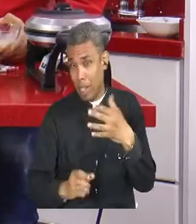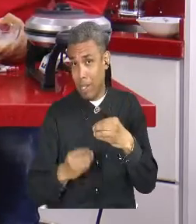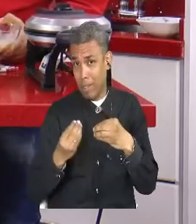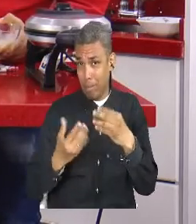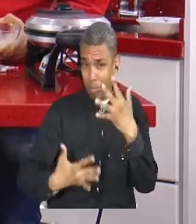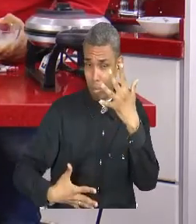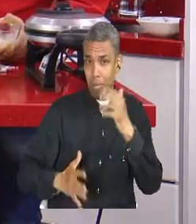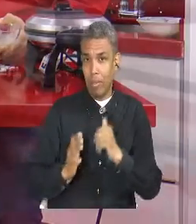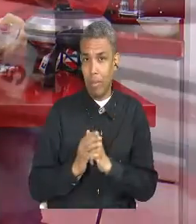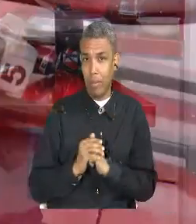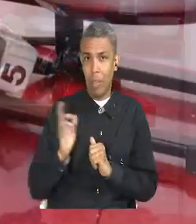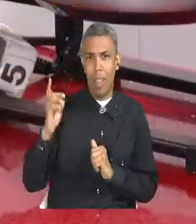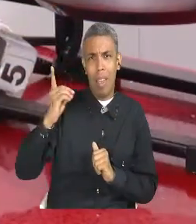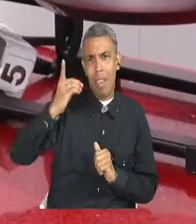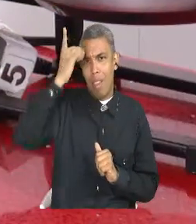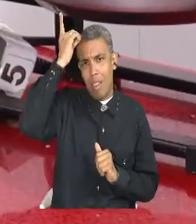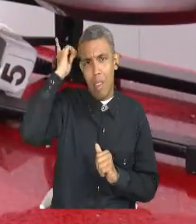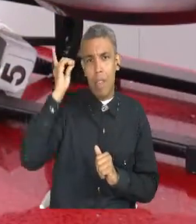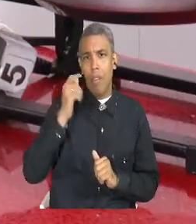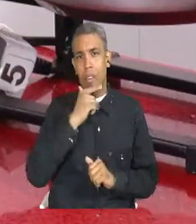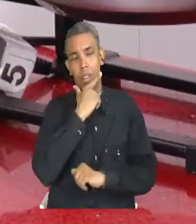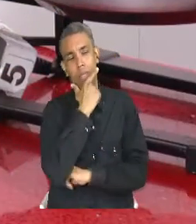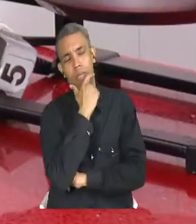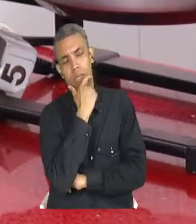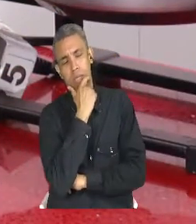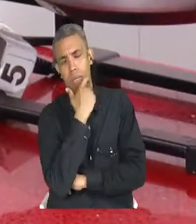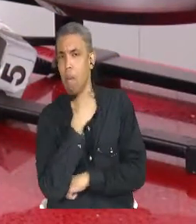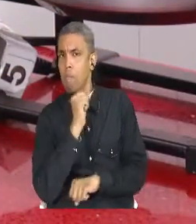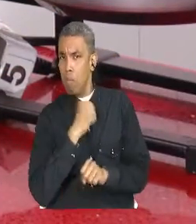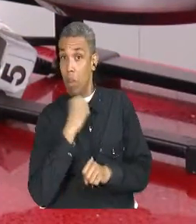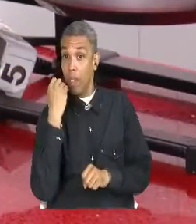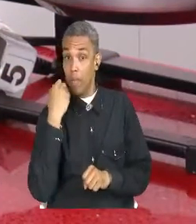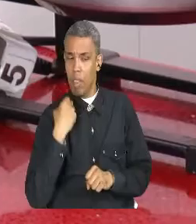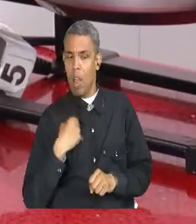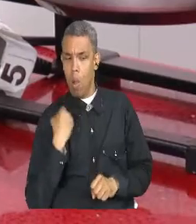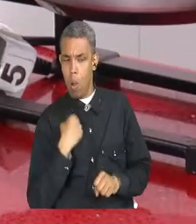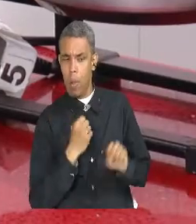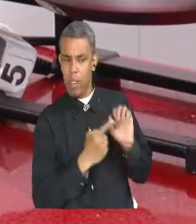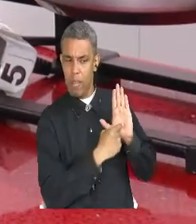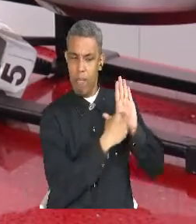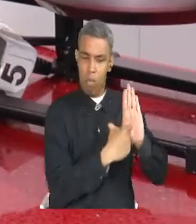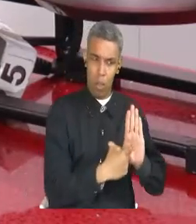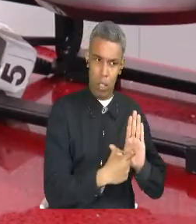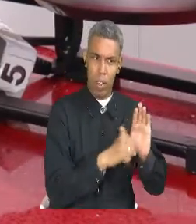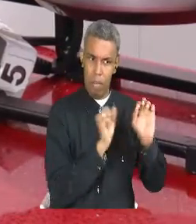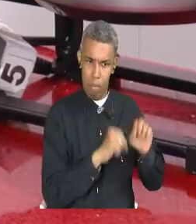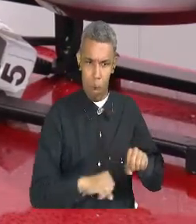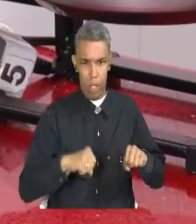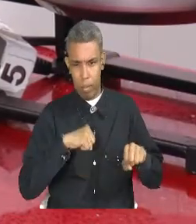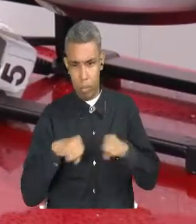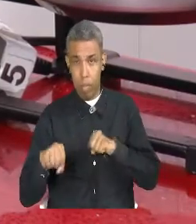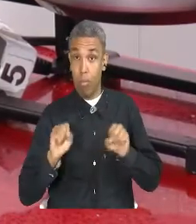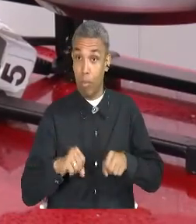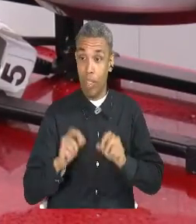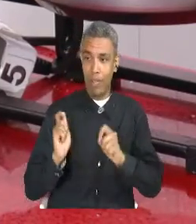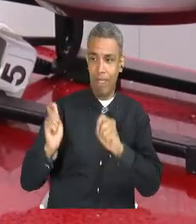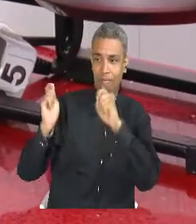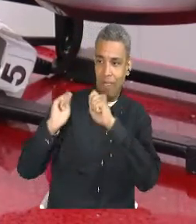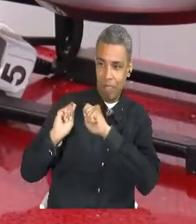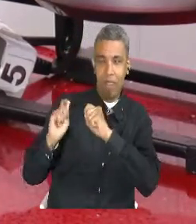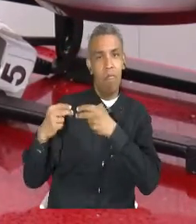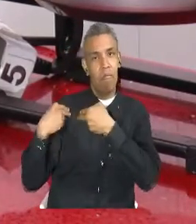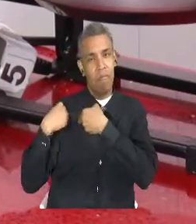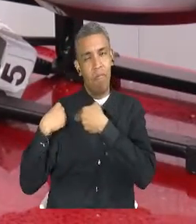Es una apuesta que hizo el jefe, demostrando de que los jóvenes podemos, de que sí se puede, y es como esa invitación a todos